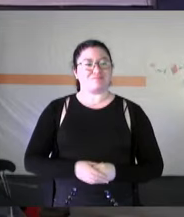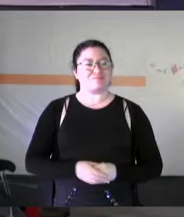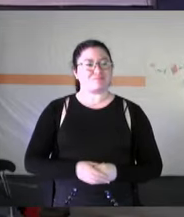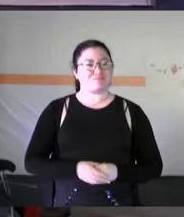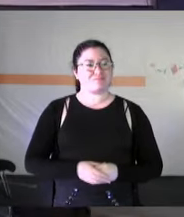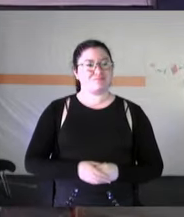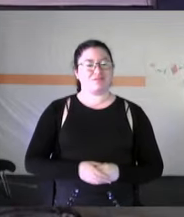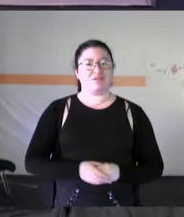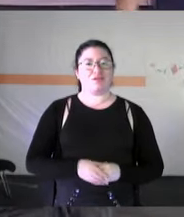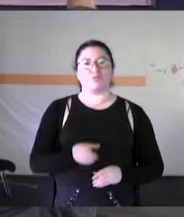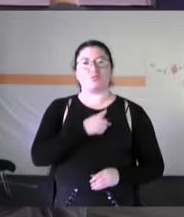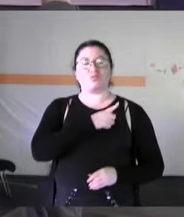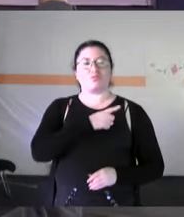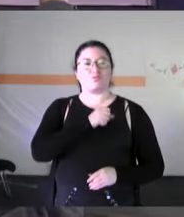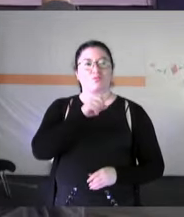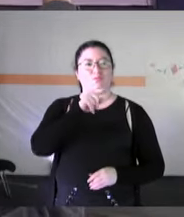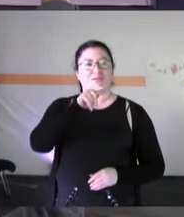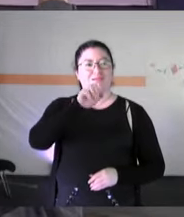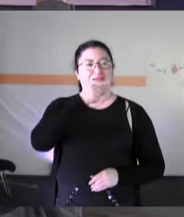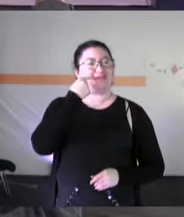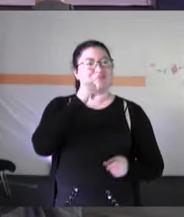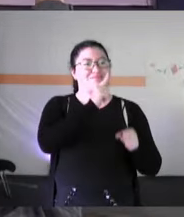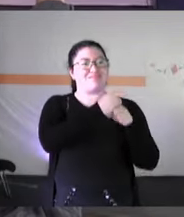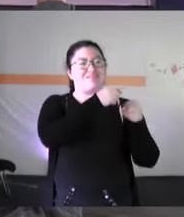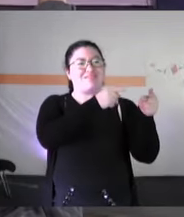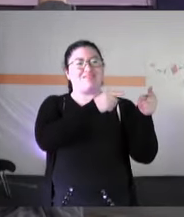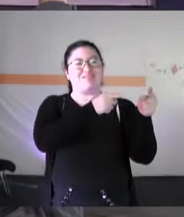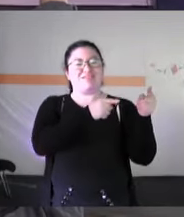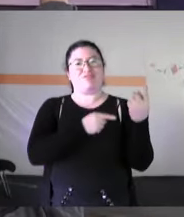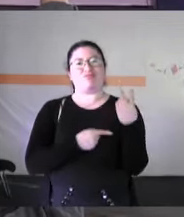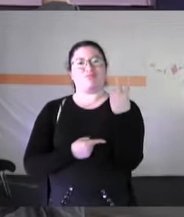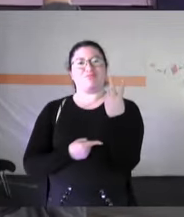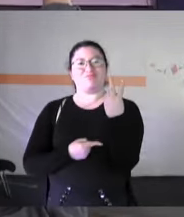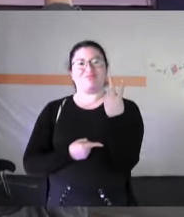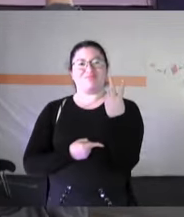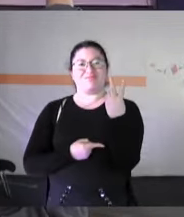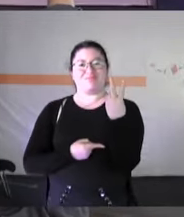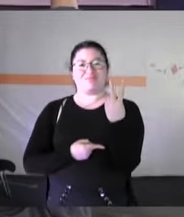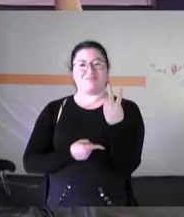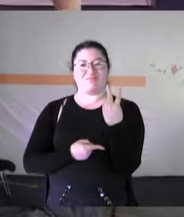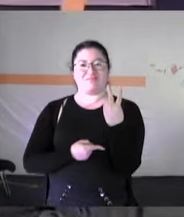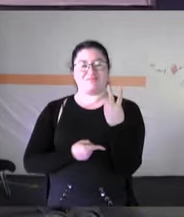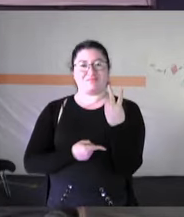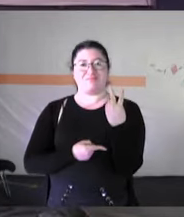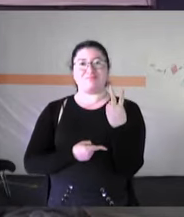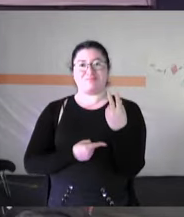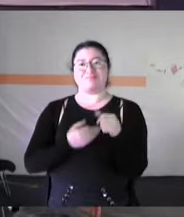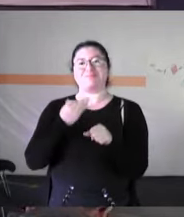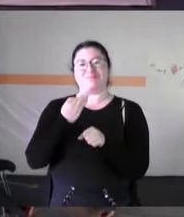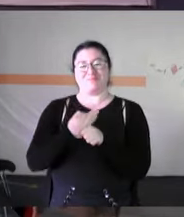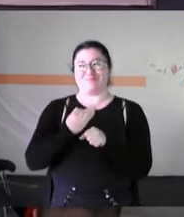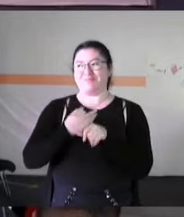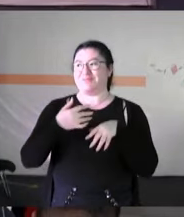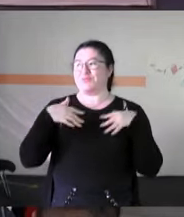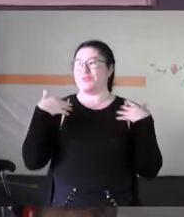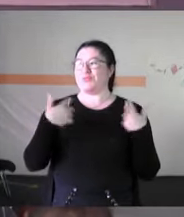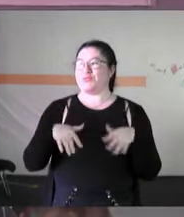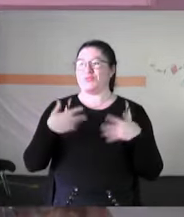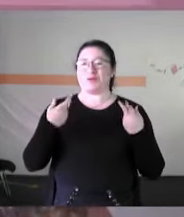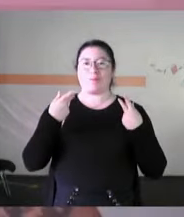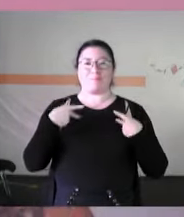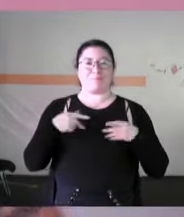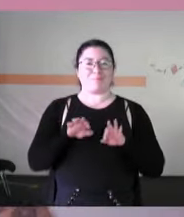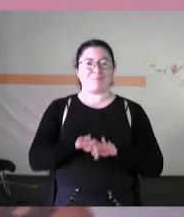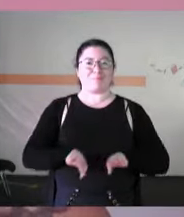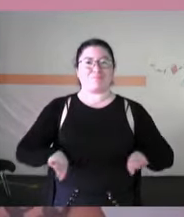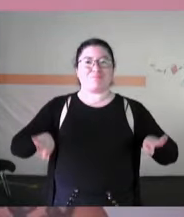subasta azolito? Ahorita, ahí está, ahí está. Uno, dos. Mira nomás. Estamos en presencia de una eminencia de la